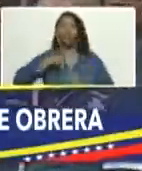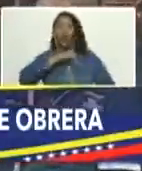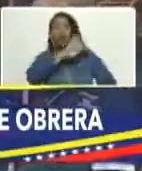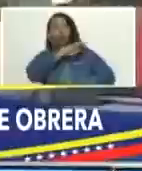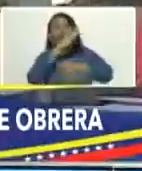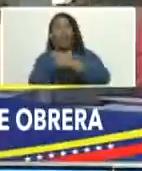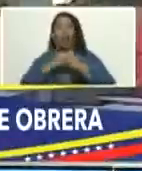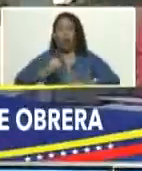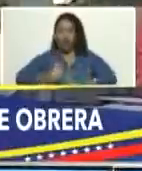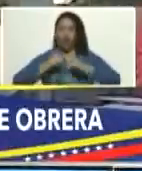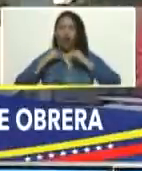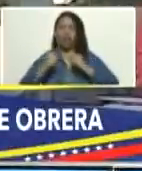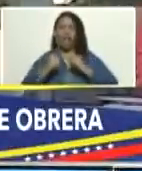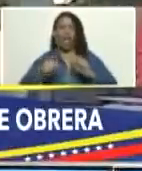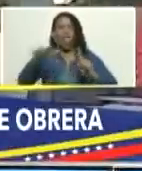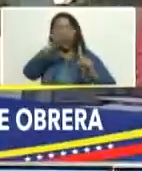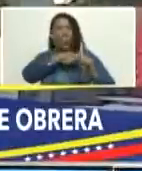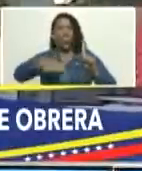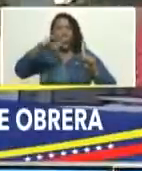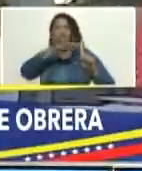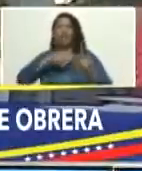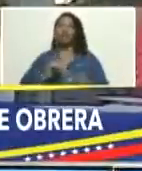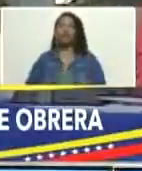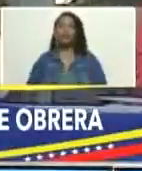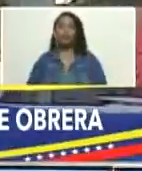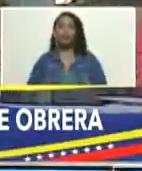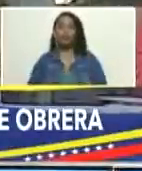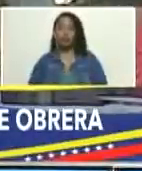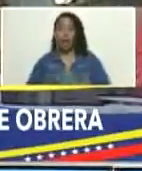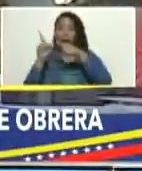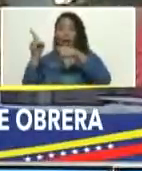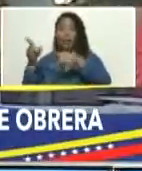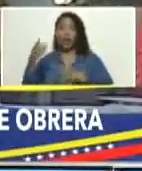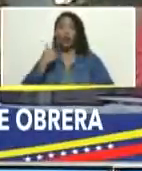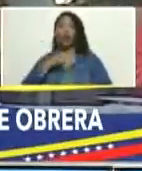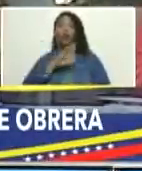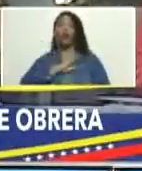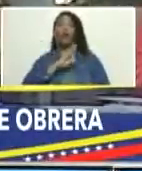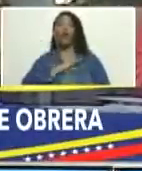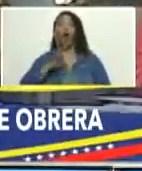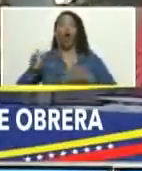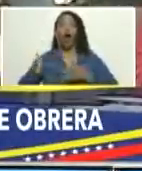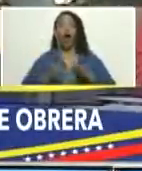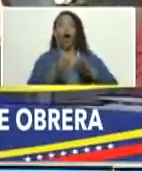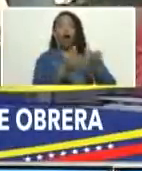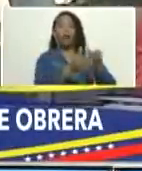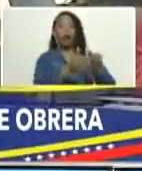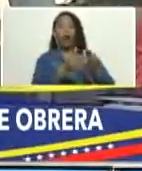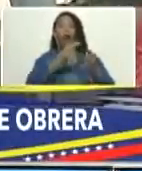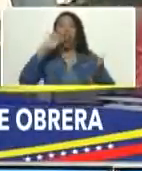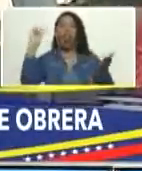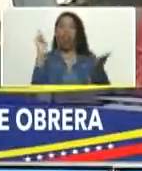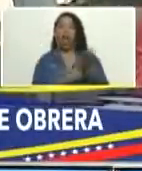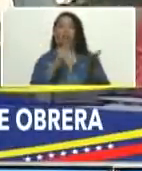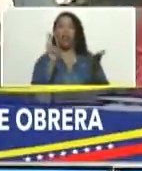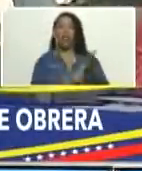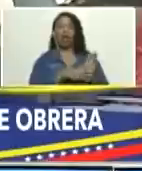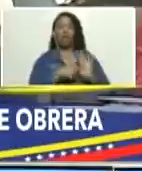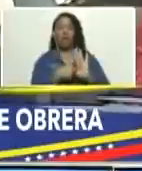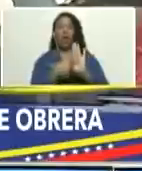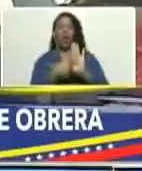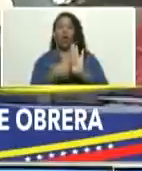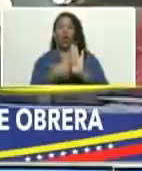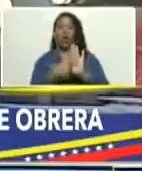fuerza la conspiración? Ese es nuestro camino. Con la verdad,